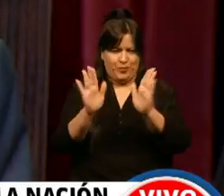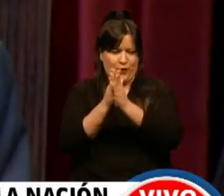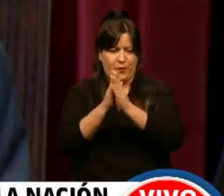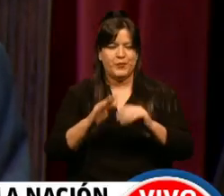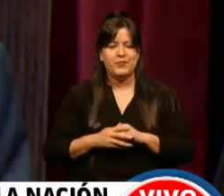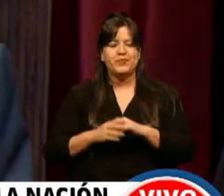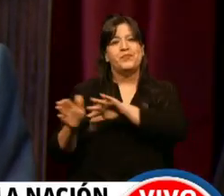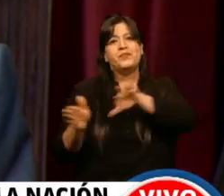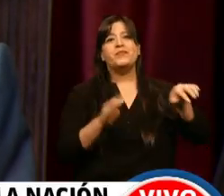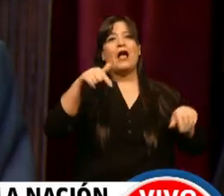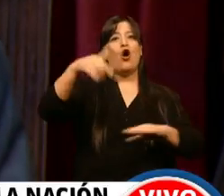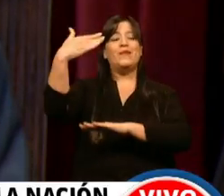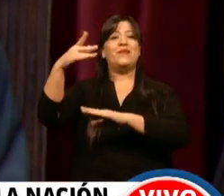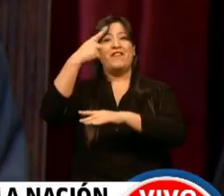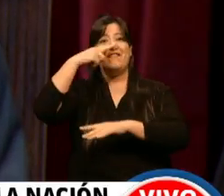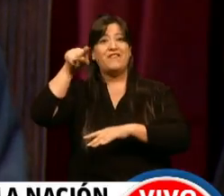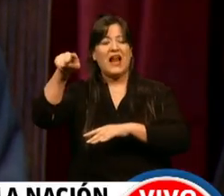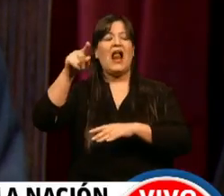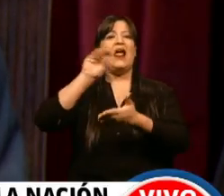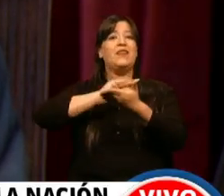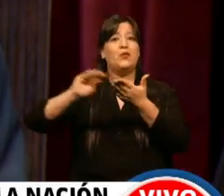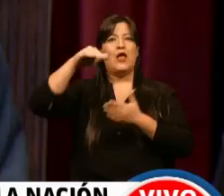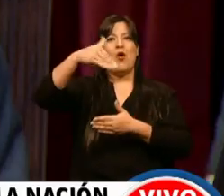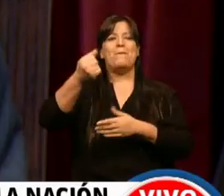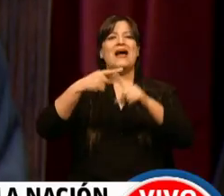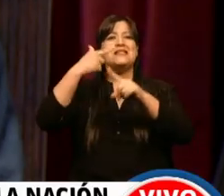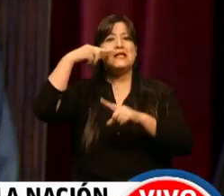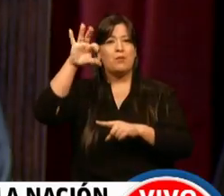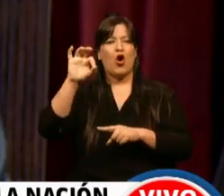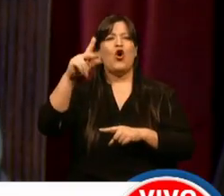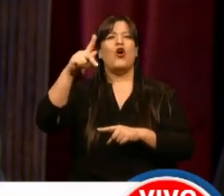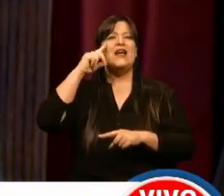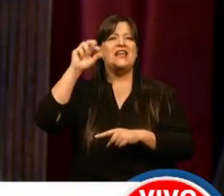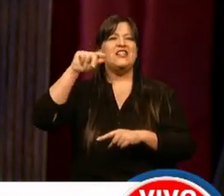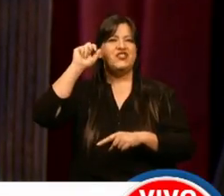como orador de cierre el diputado máximo kirchner